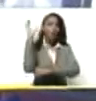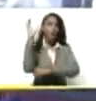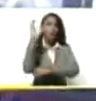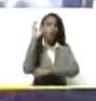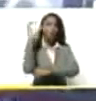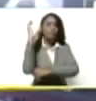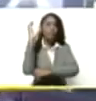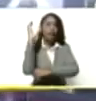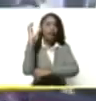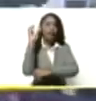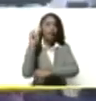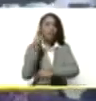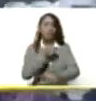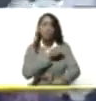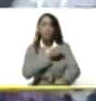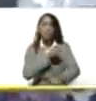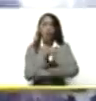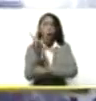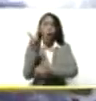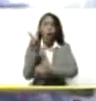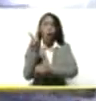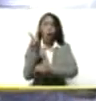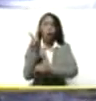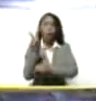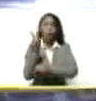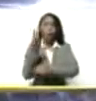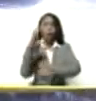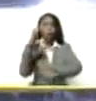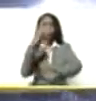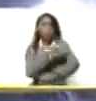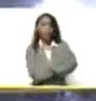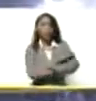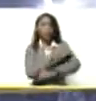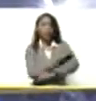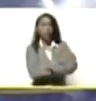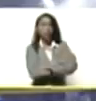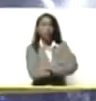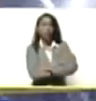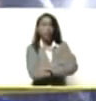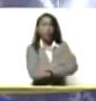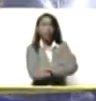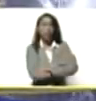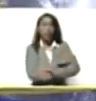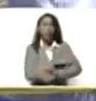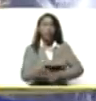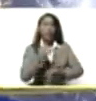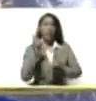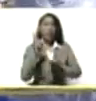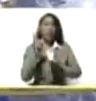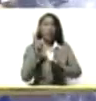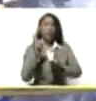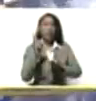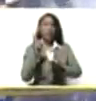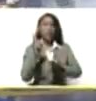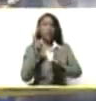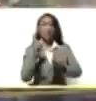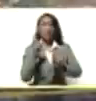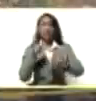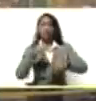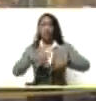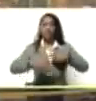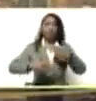yo puedo decir que la instalación del diálogo de mexico fue un gran logro de la